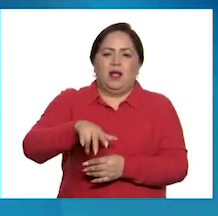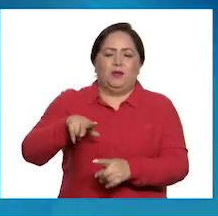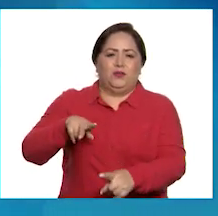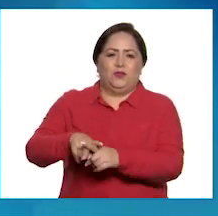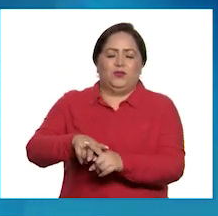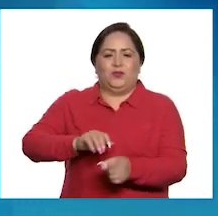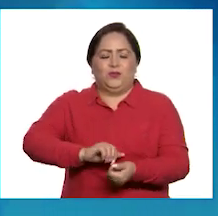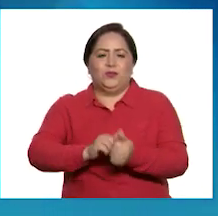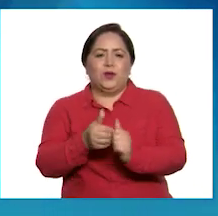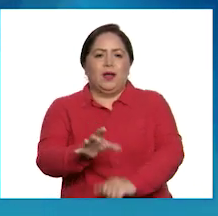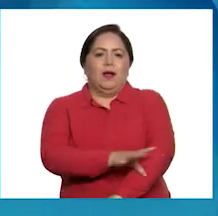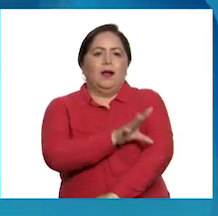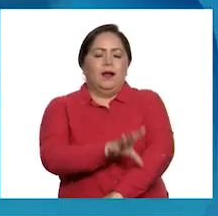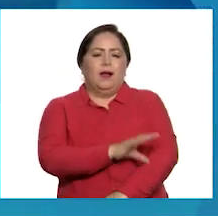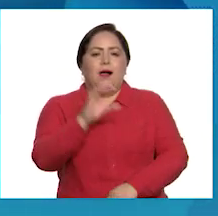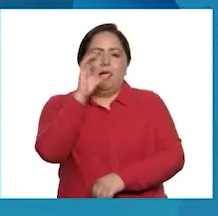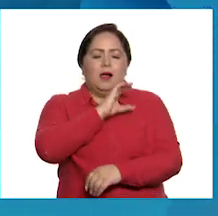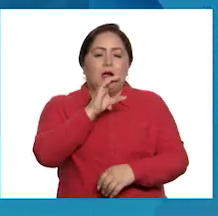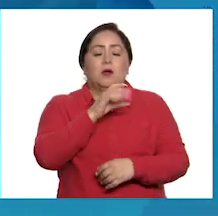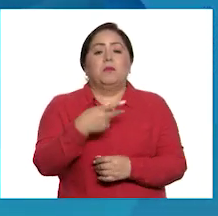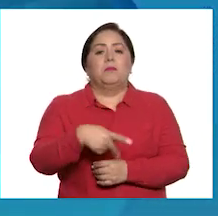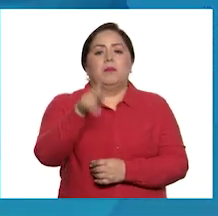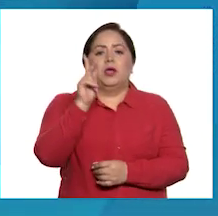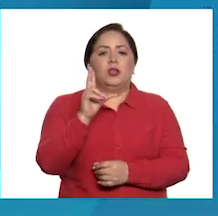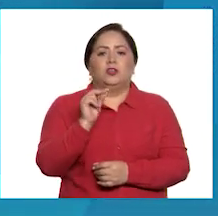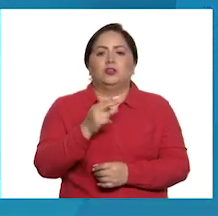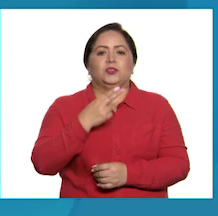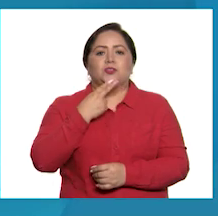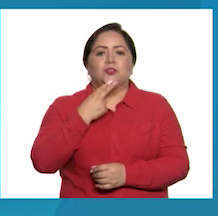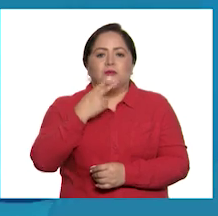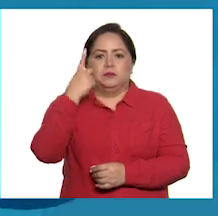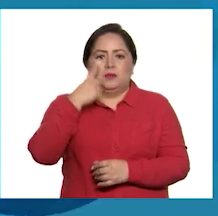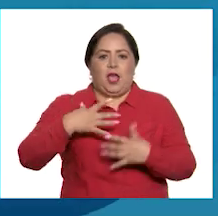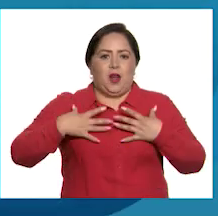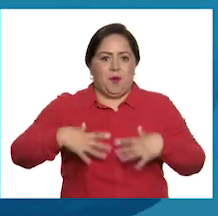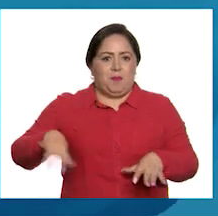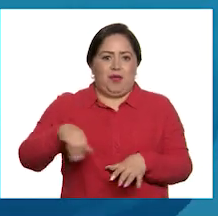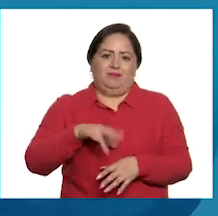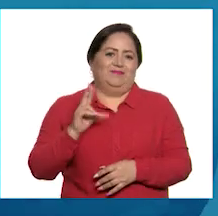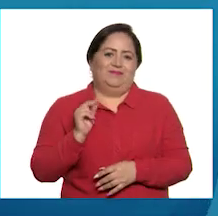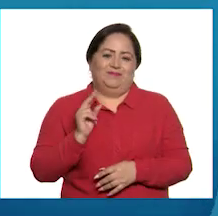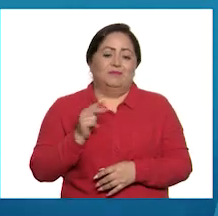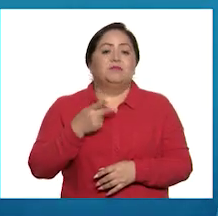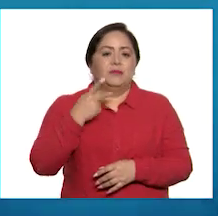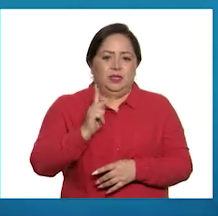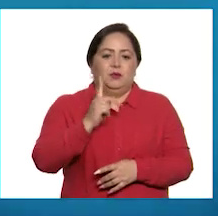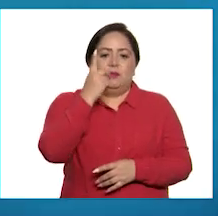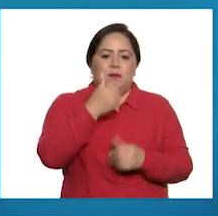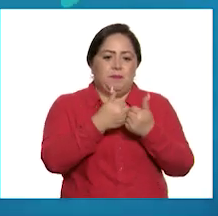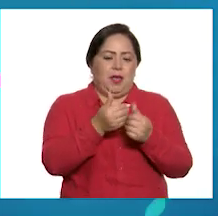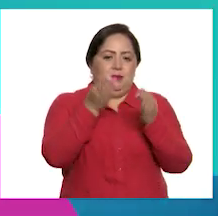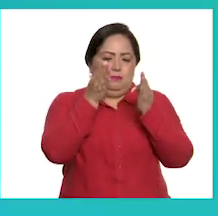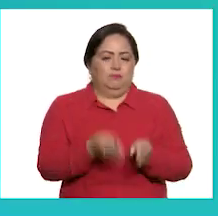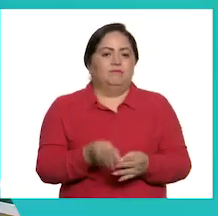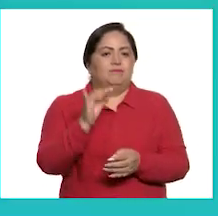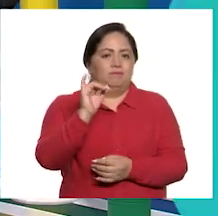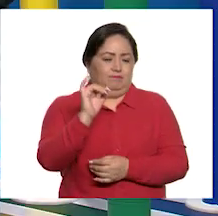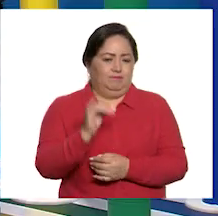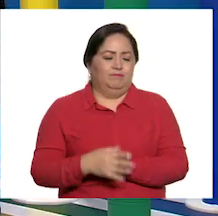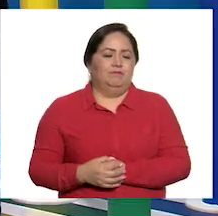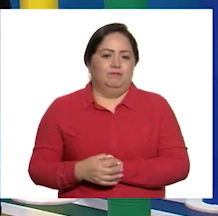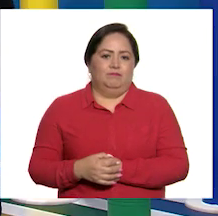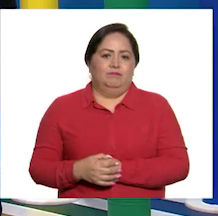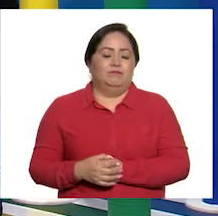la electricidad en calor, solo que no sirve para desarrugar la ropa, pero sí para tostar pan.